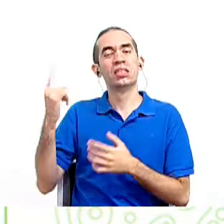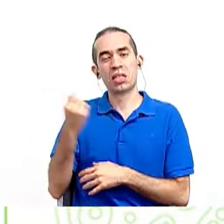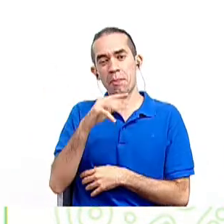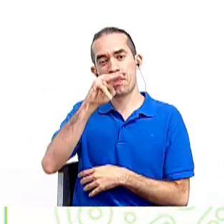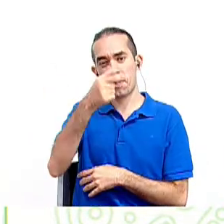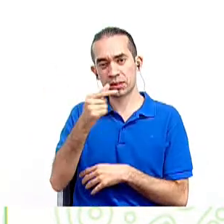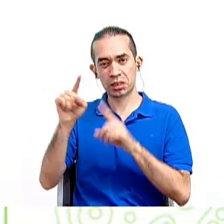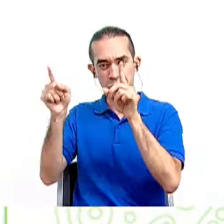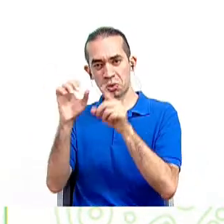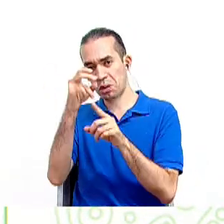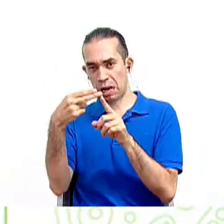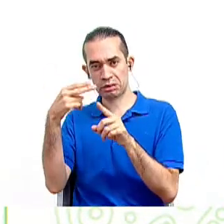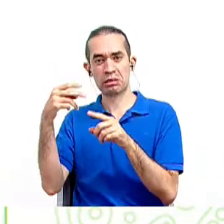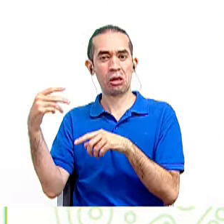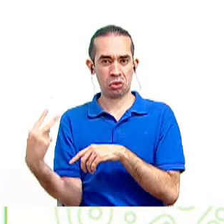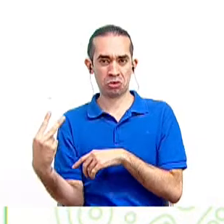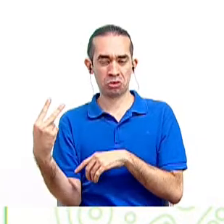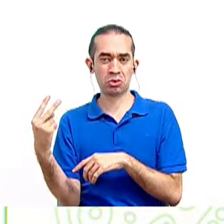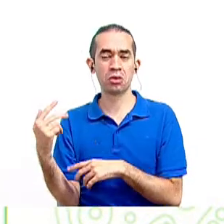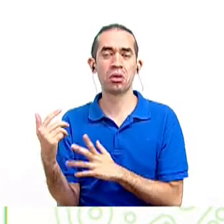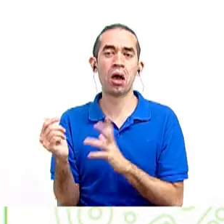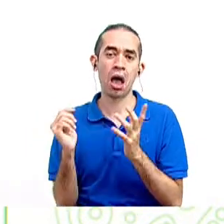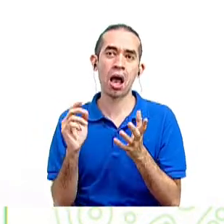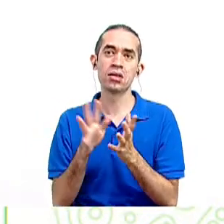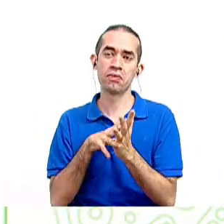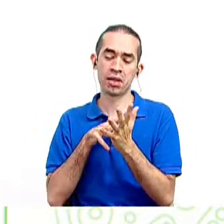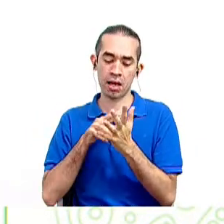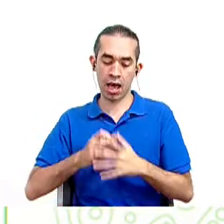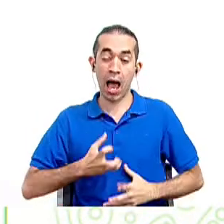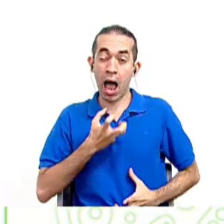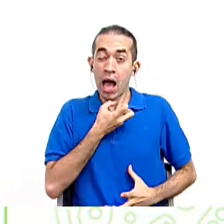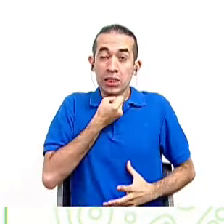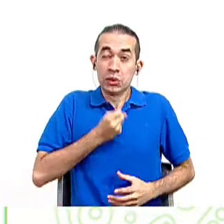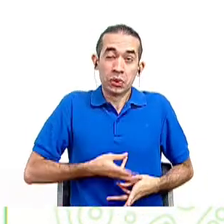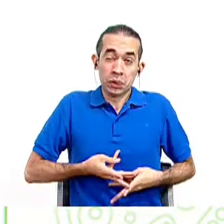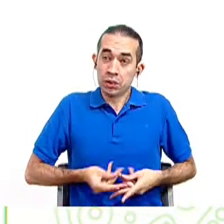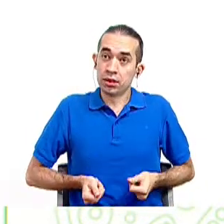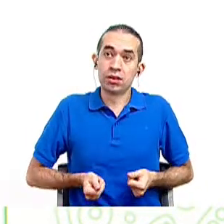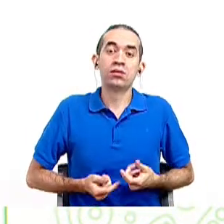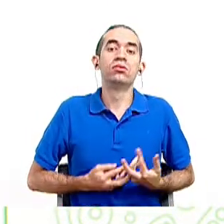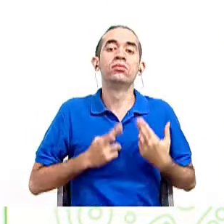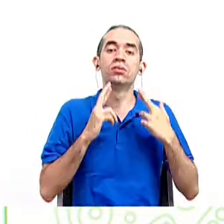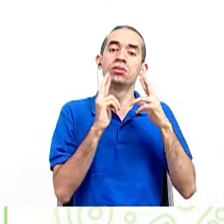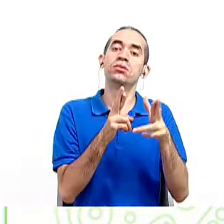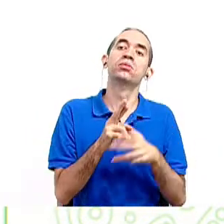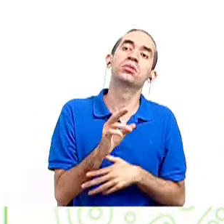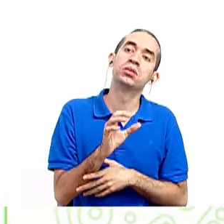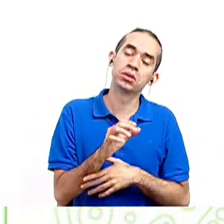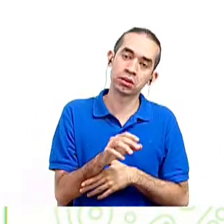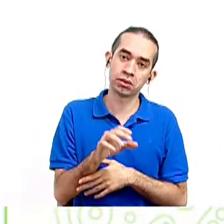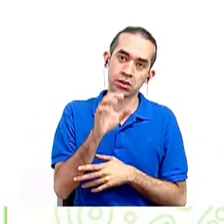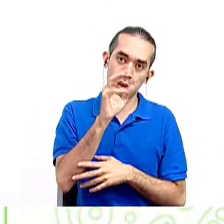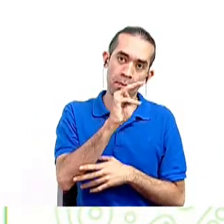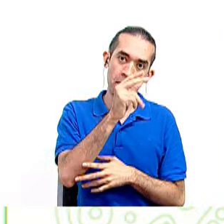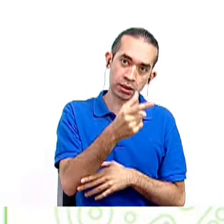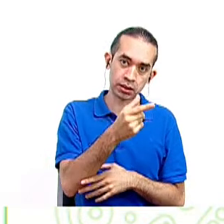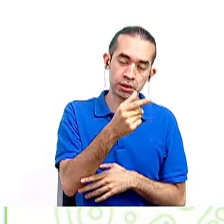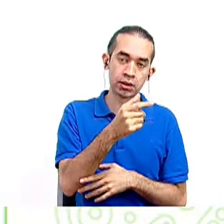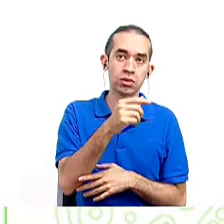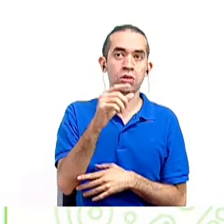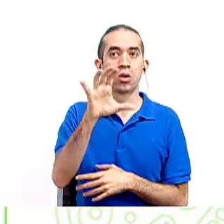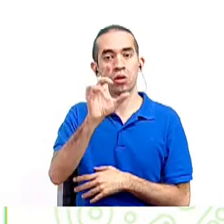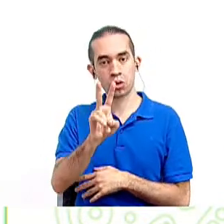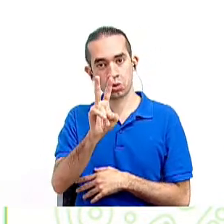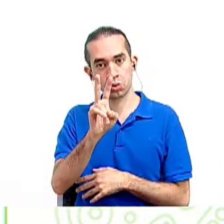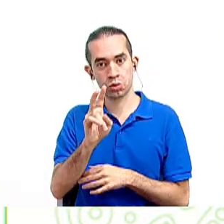magnesio y eso lo que hace es eliminar el ácido del estómago y se obtiene como resultado cloruro de magnesio que se bota